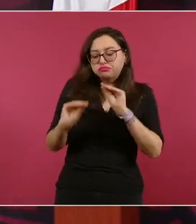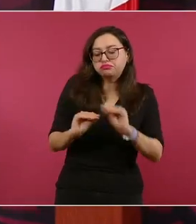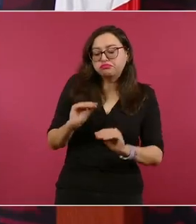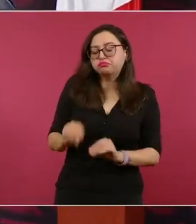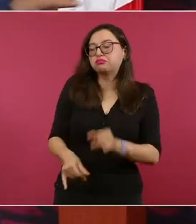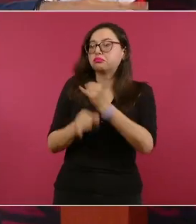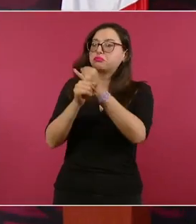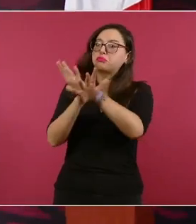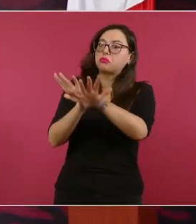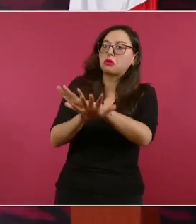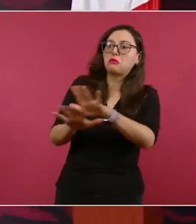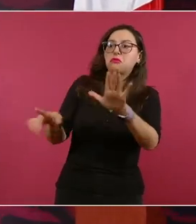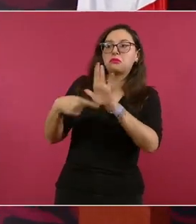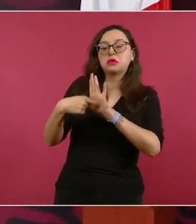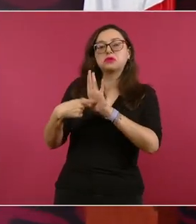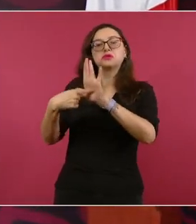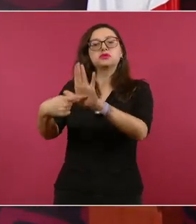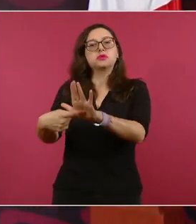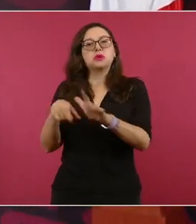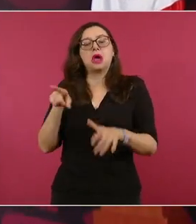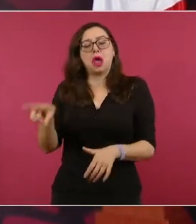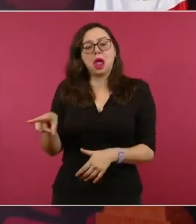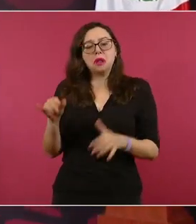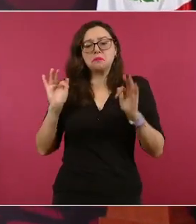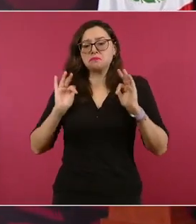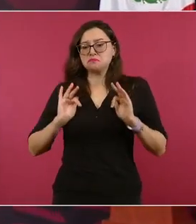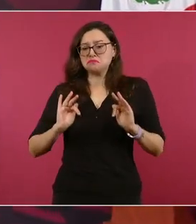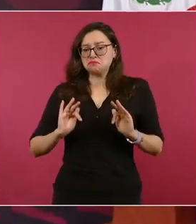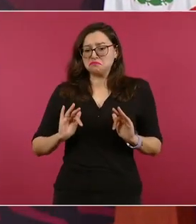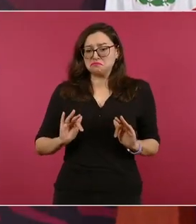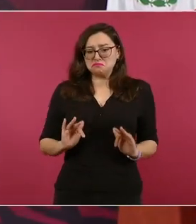Y cuando se le detiene, todos estos grupos,